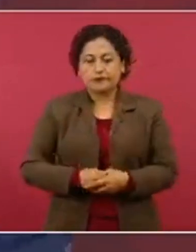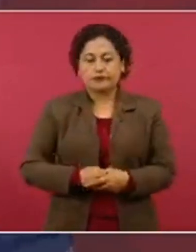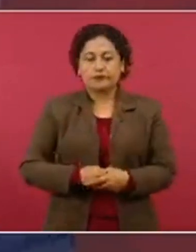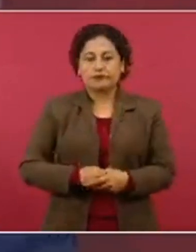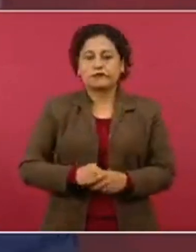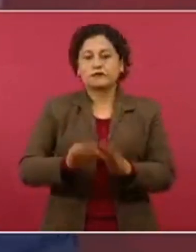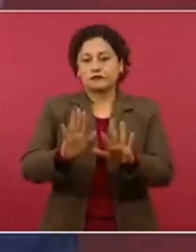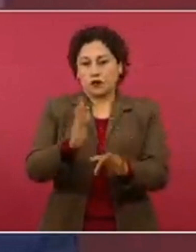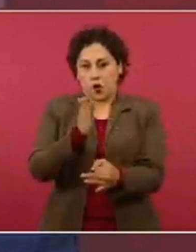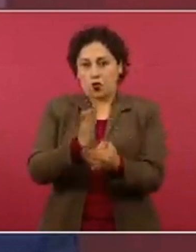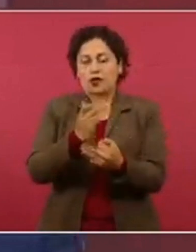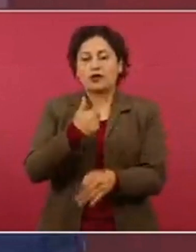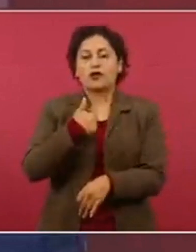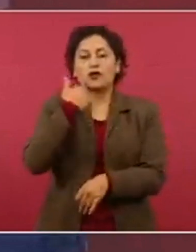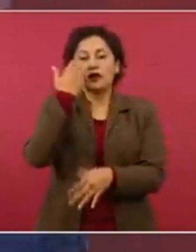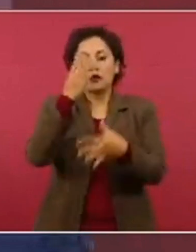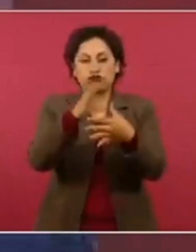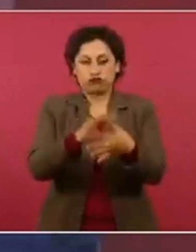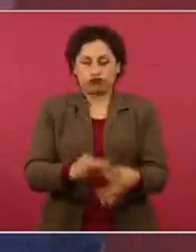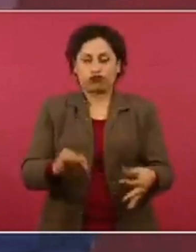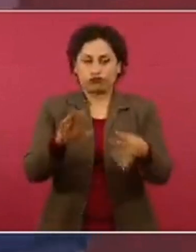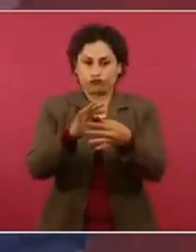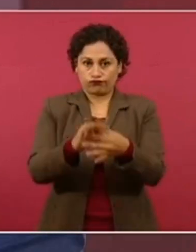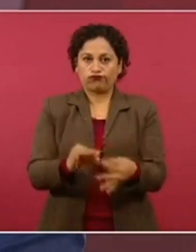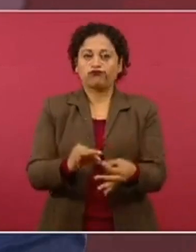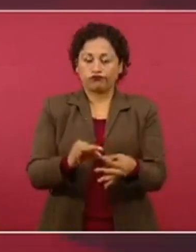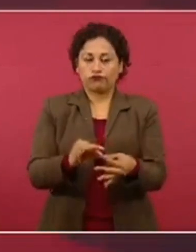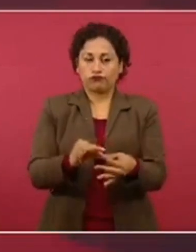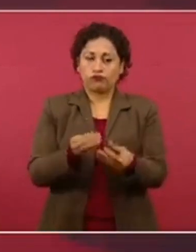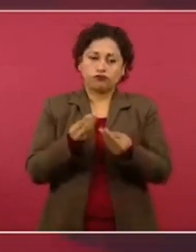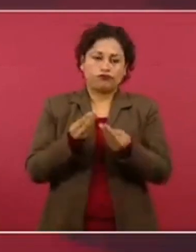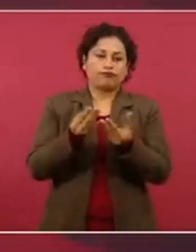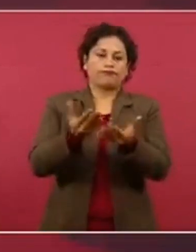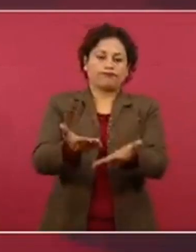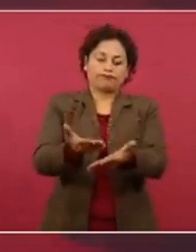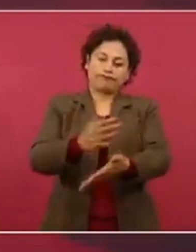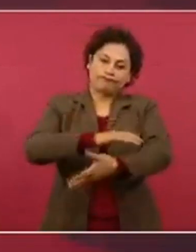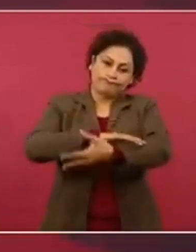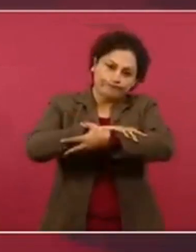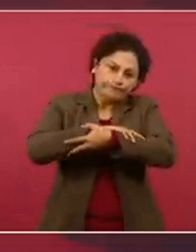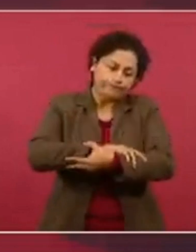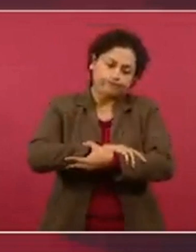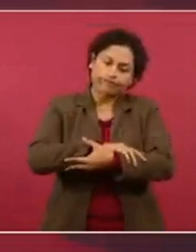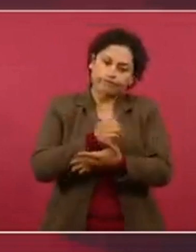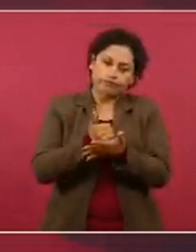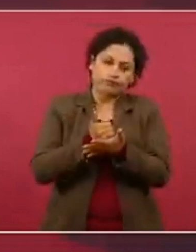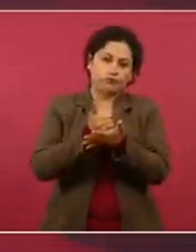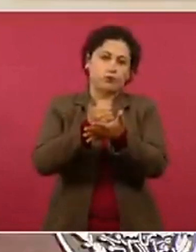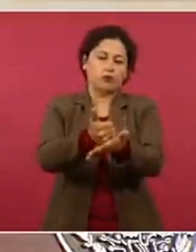quiero aprovechar para expresar mi solidaridad, mi apoyo,